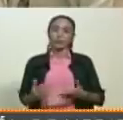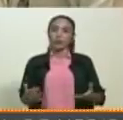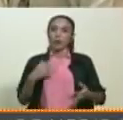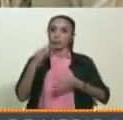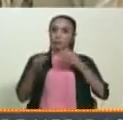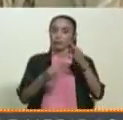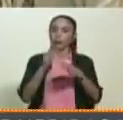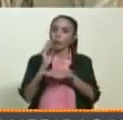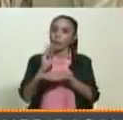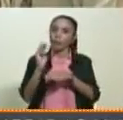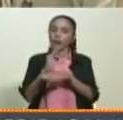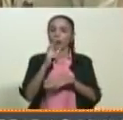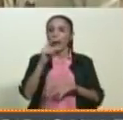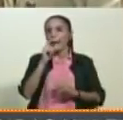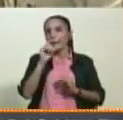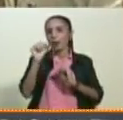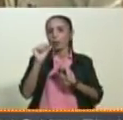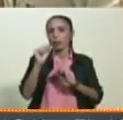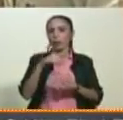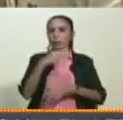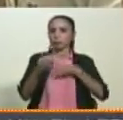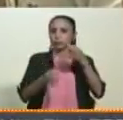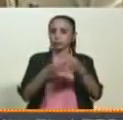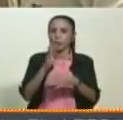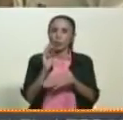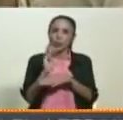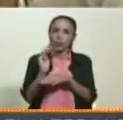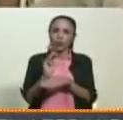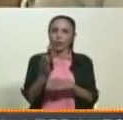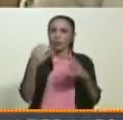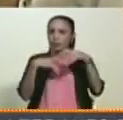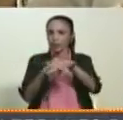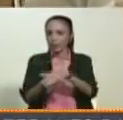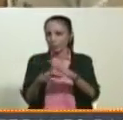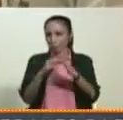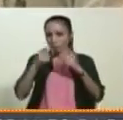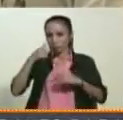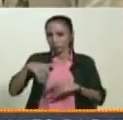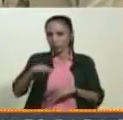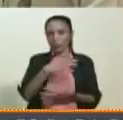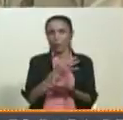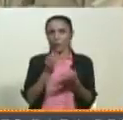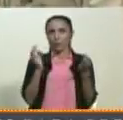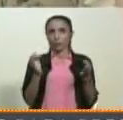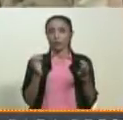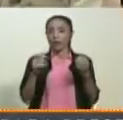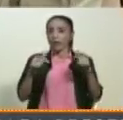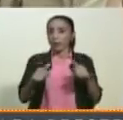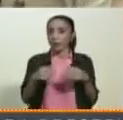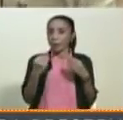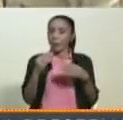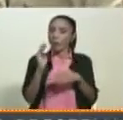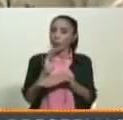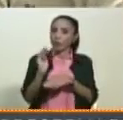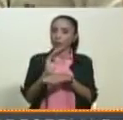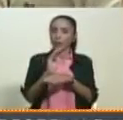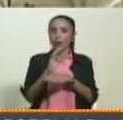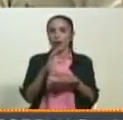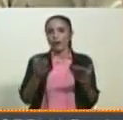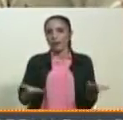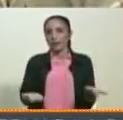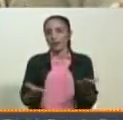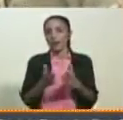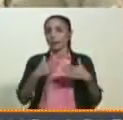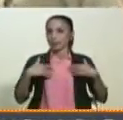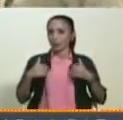social. Sobre todo el presidente Maduro ha tenido una línea de protección y ha sido implacable en eso. Y esto es parte de la protección social. La